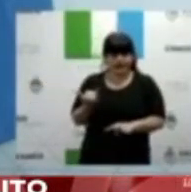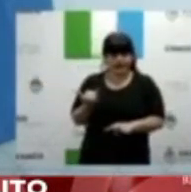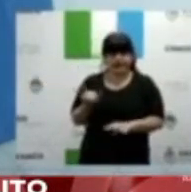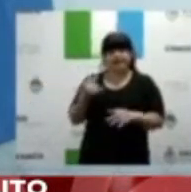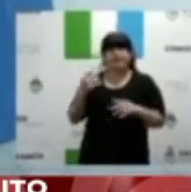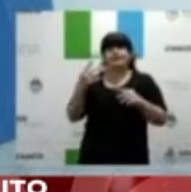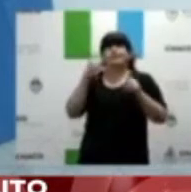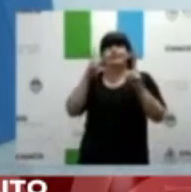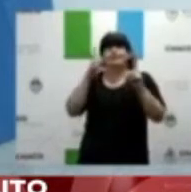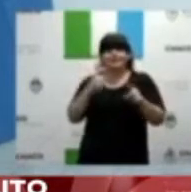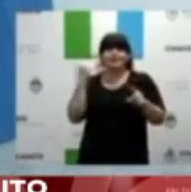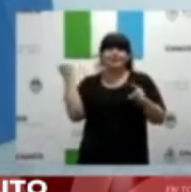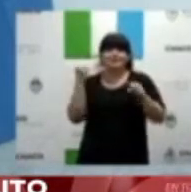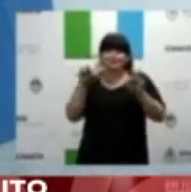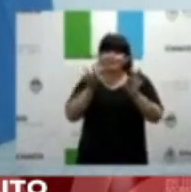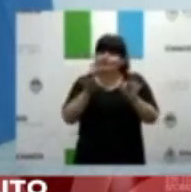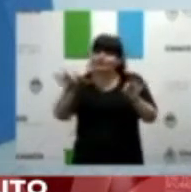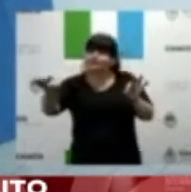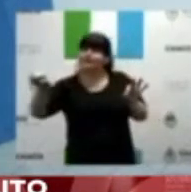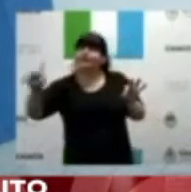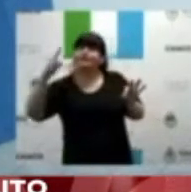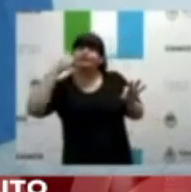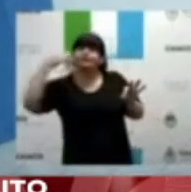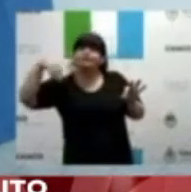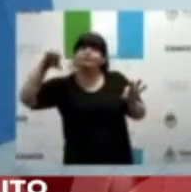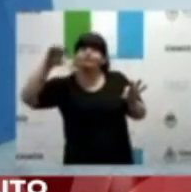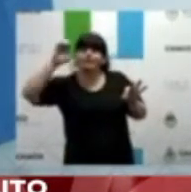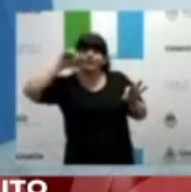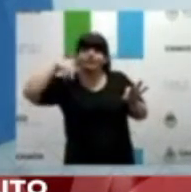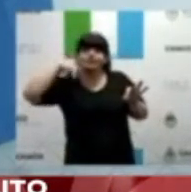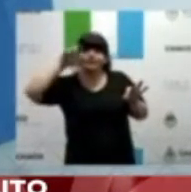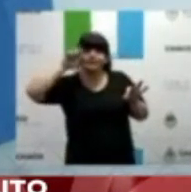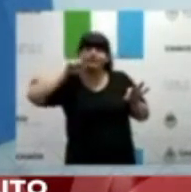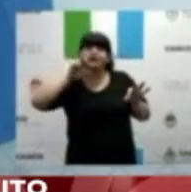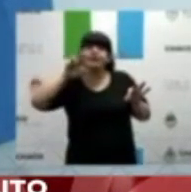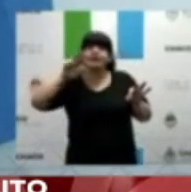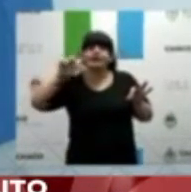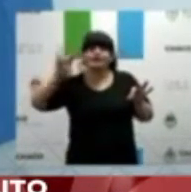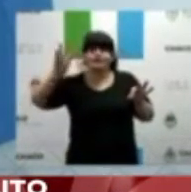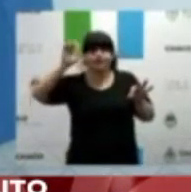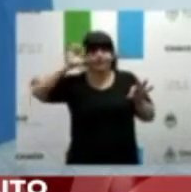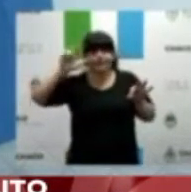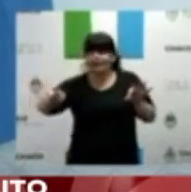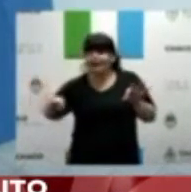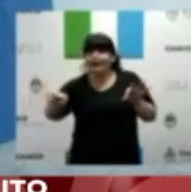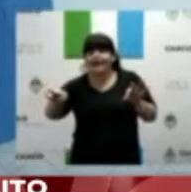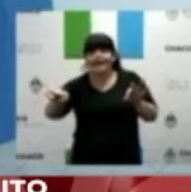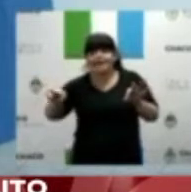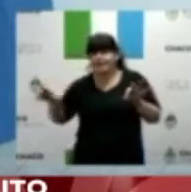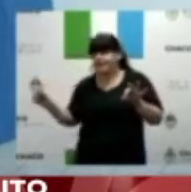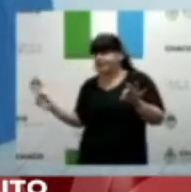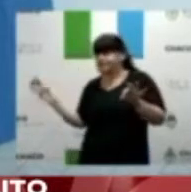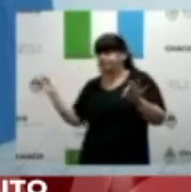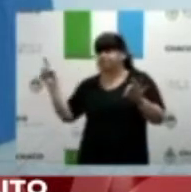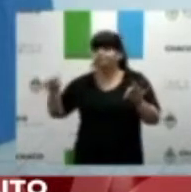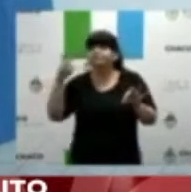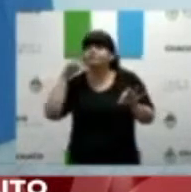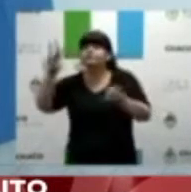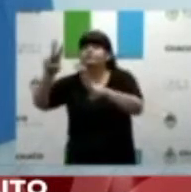chaqueño respecto a la cobertura de una demanda, que es muy importante, no solamente para el tema de seguridad propiamente, sino